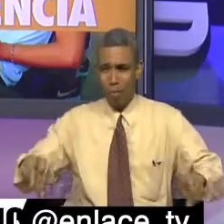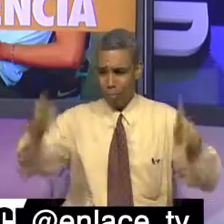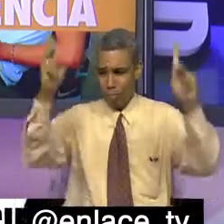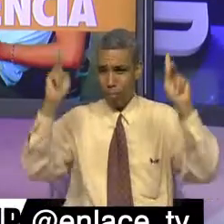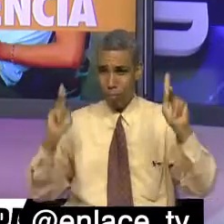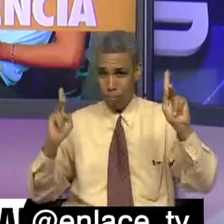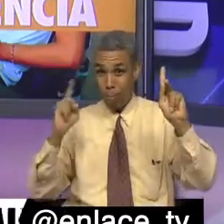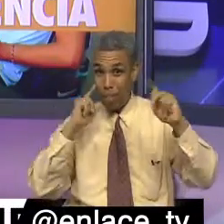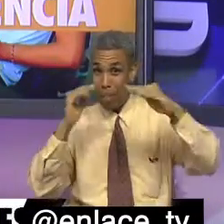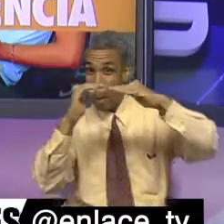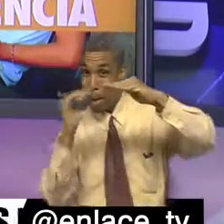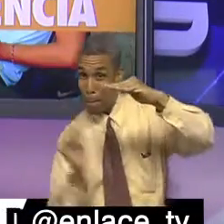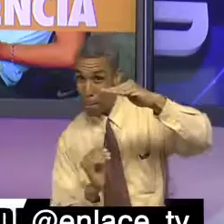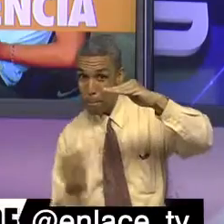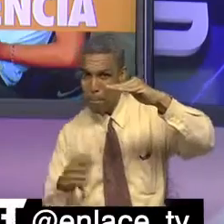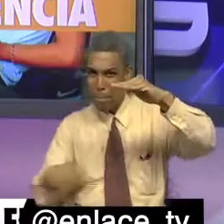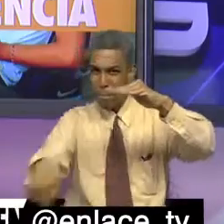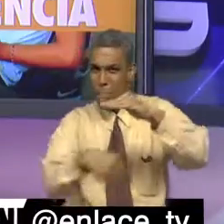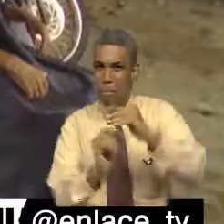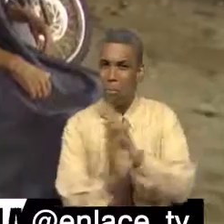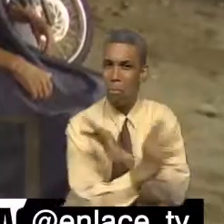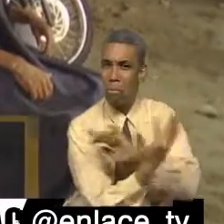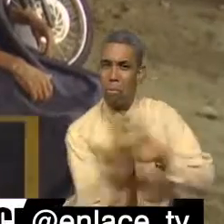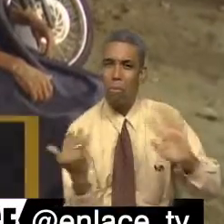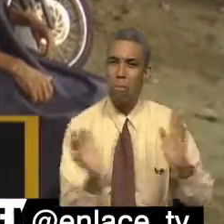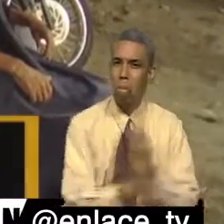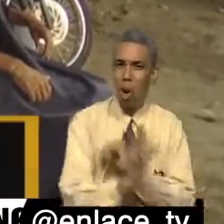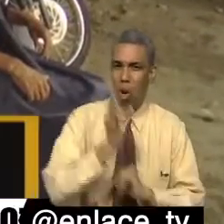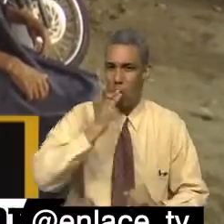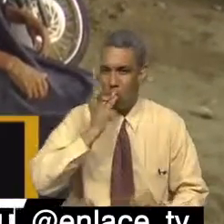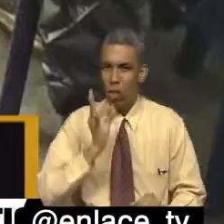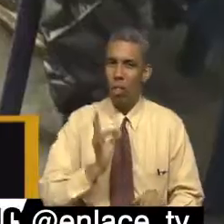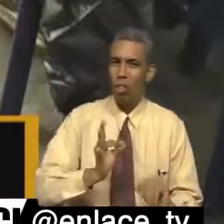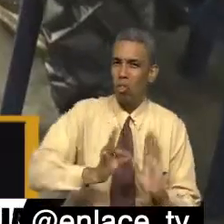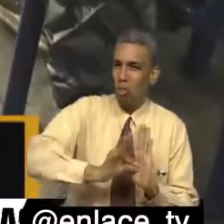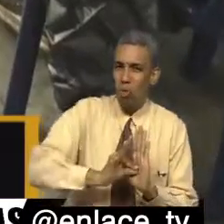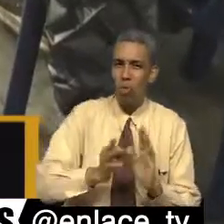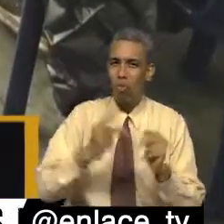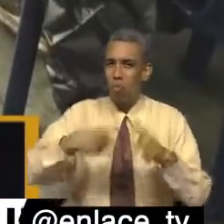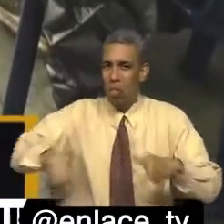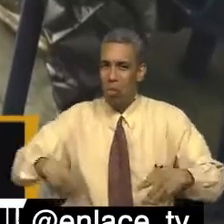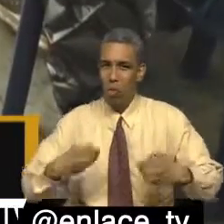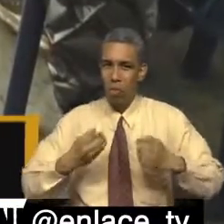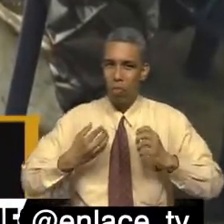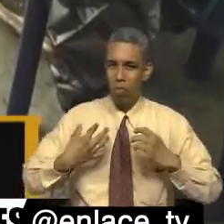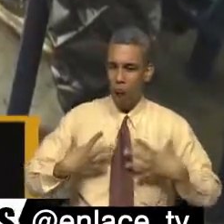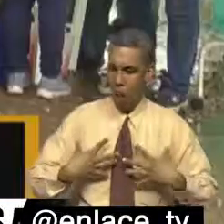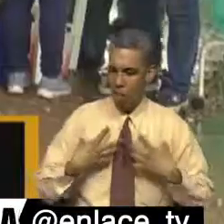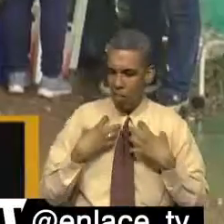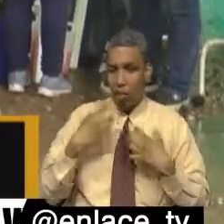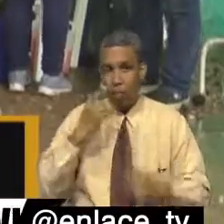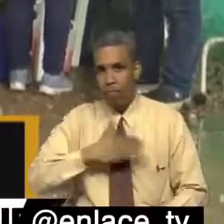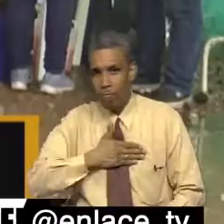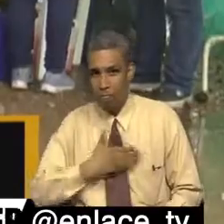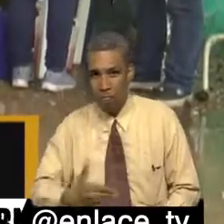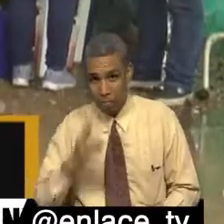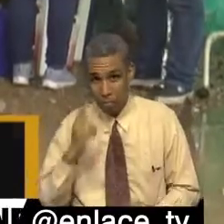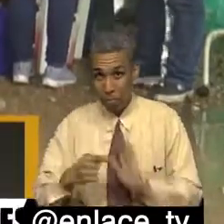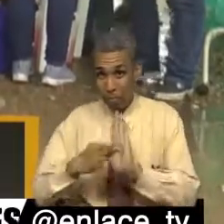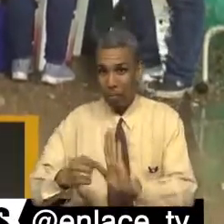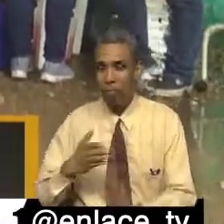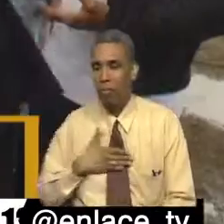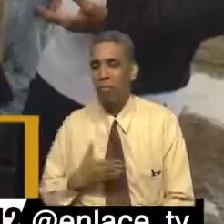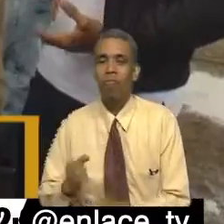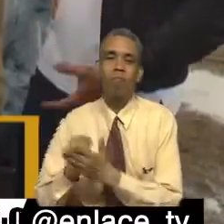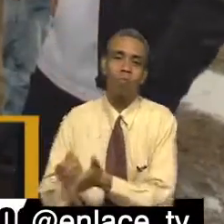donde recibieron atención médica. Peluquería, odontología, atención médica, así como la entrega de ropa y comida, recibieron